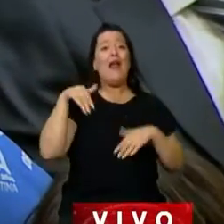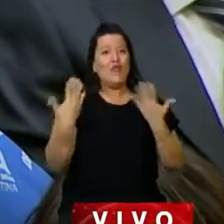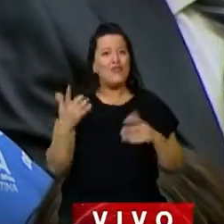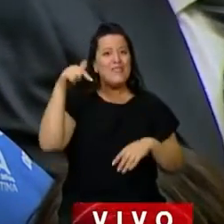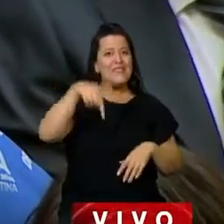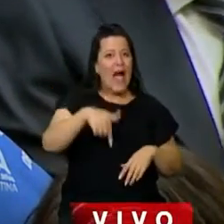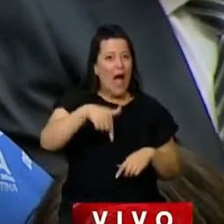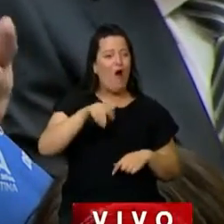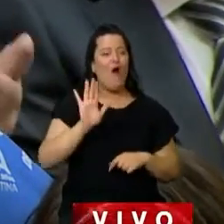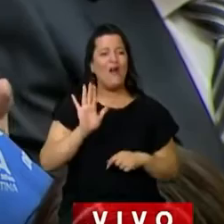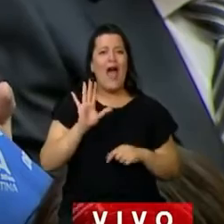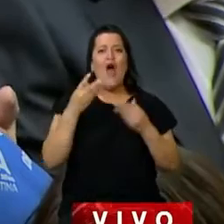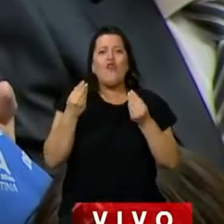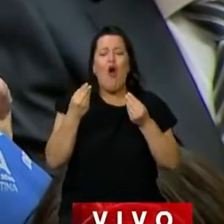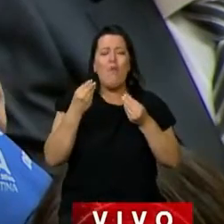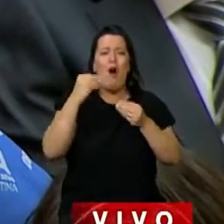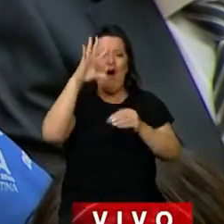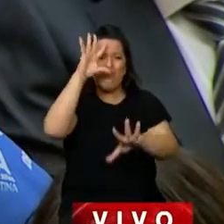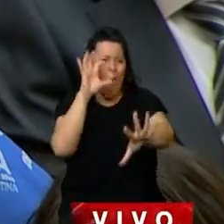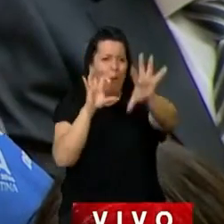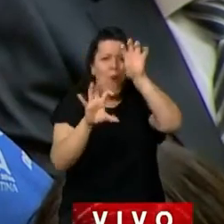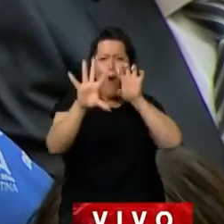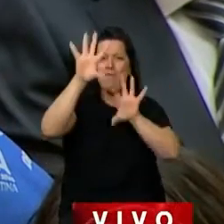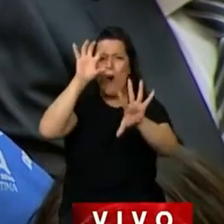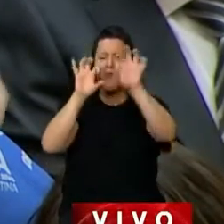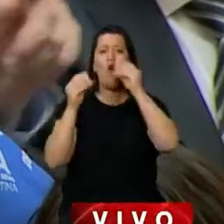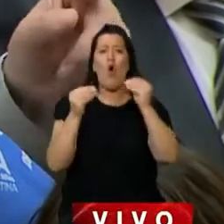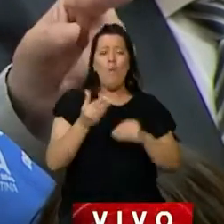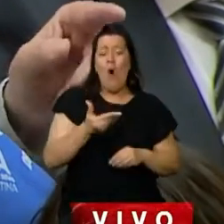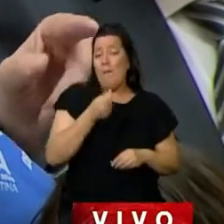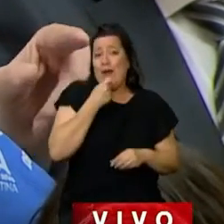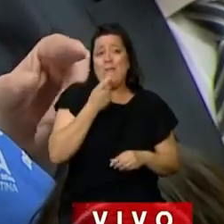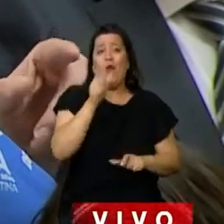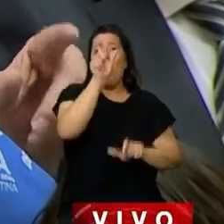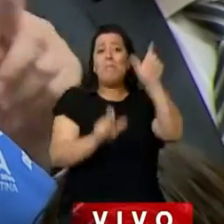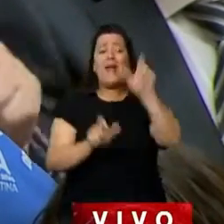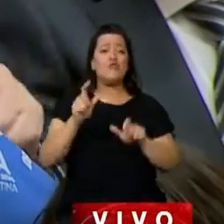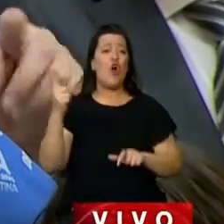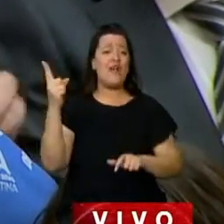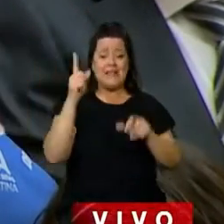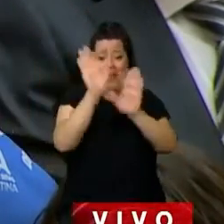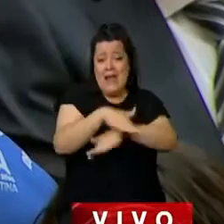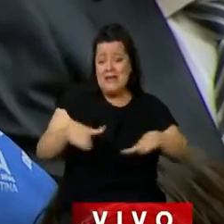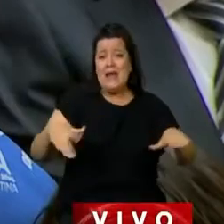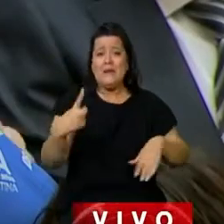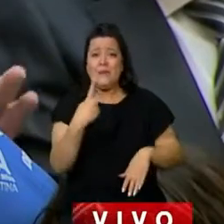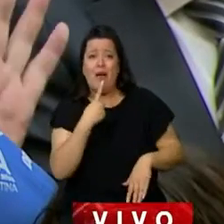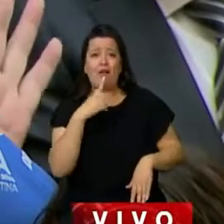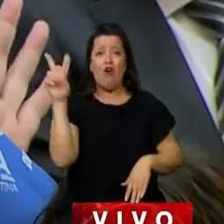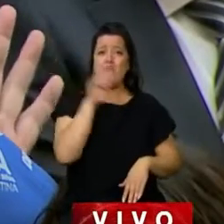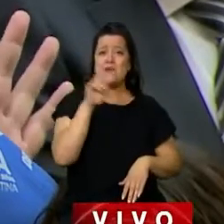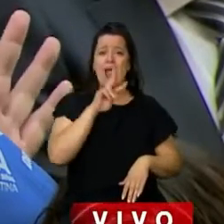de cómo adquirimos la posibilidad de hablar las personas, los niños y las niñas